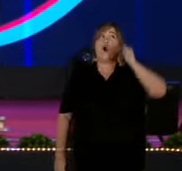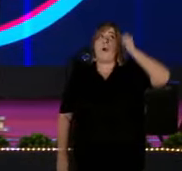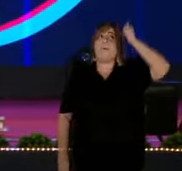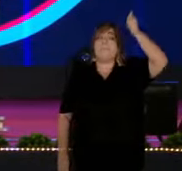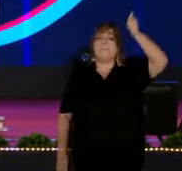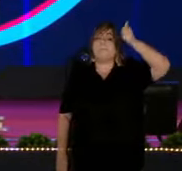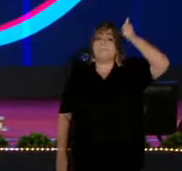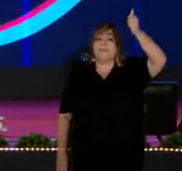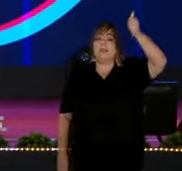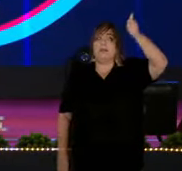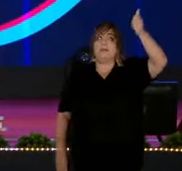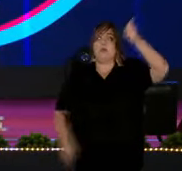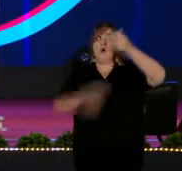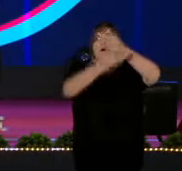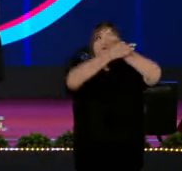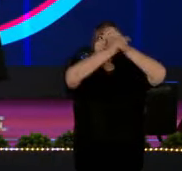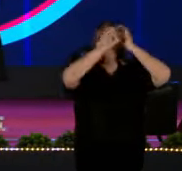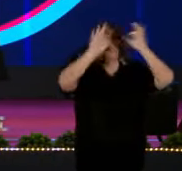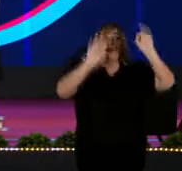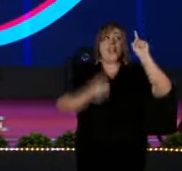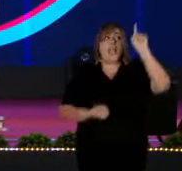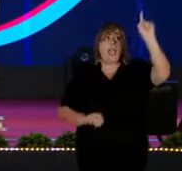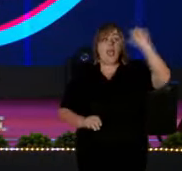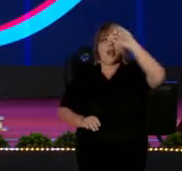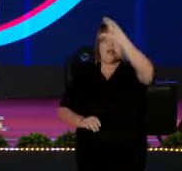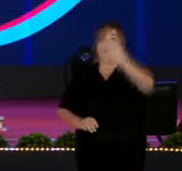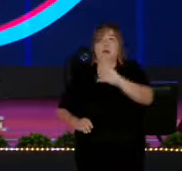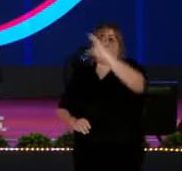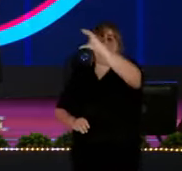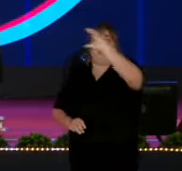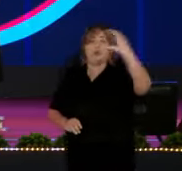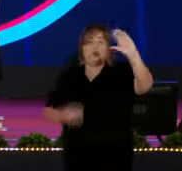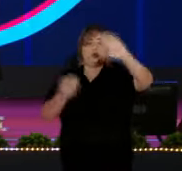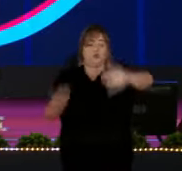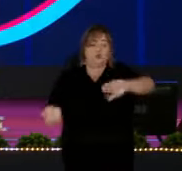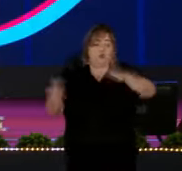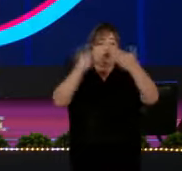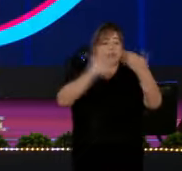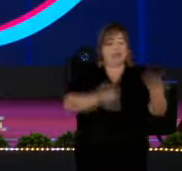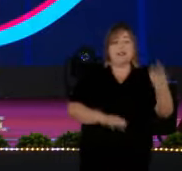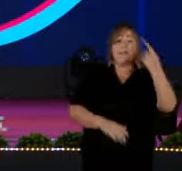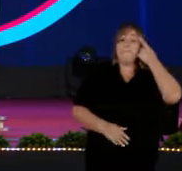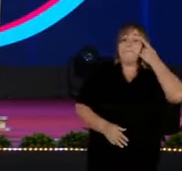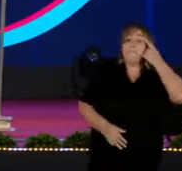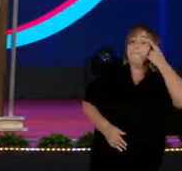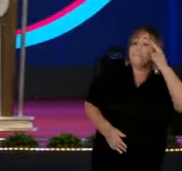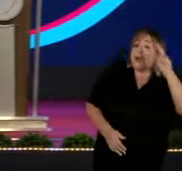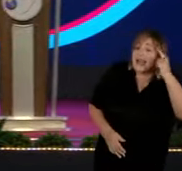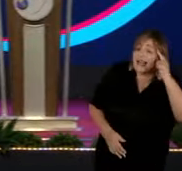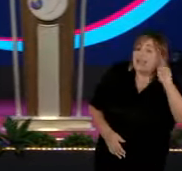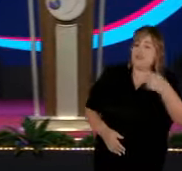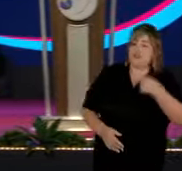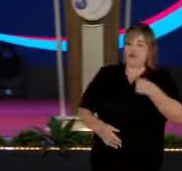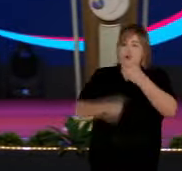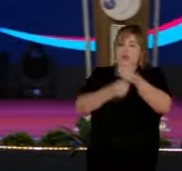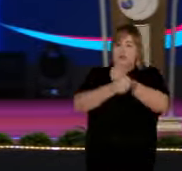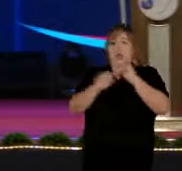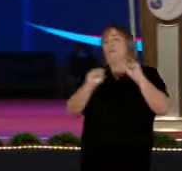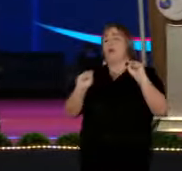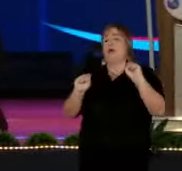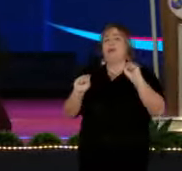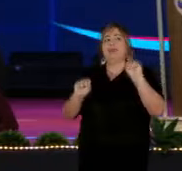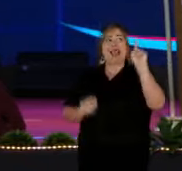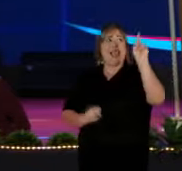yo era culpable, entregó su vida en la cruz del Calvario para que yo fuera justificada. No es que él